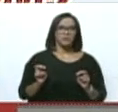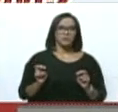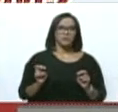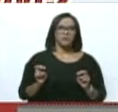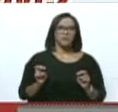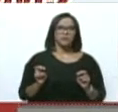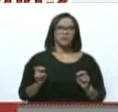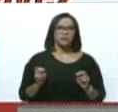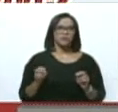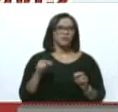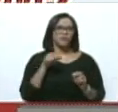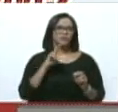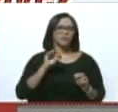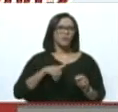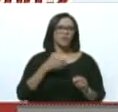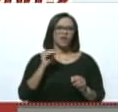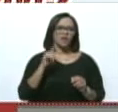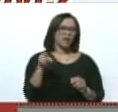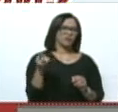No, con ese no se puede hablar.